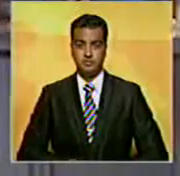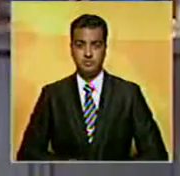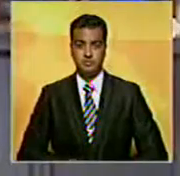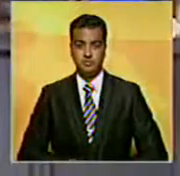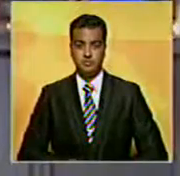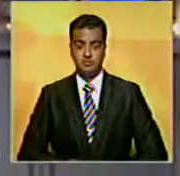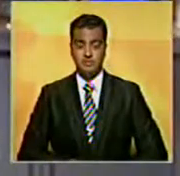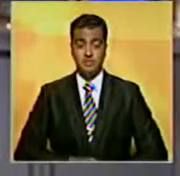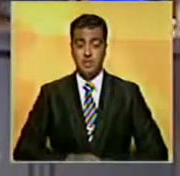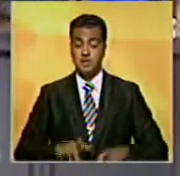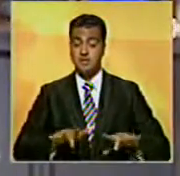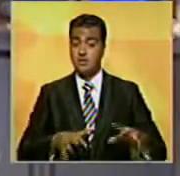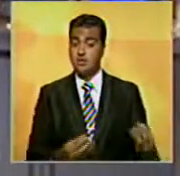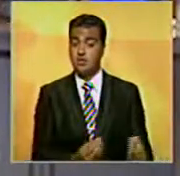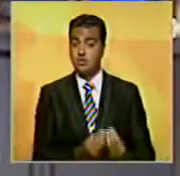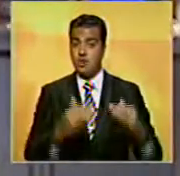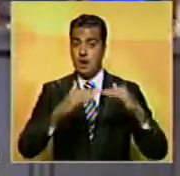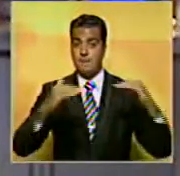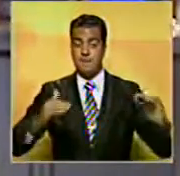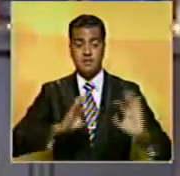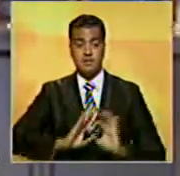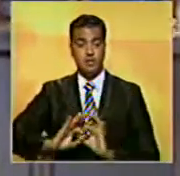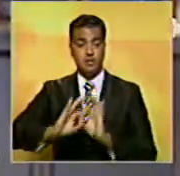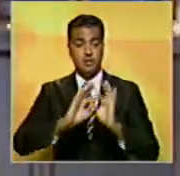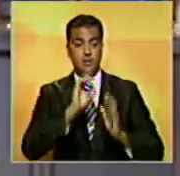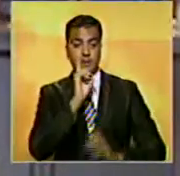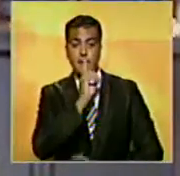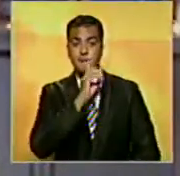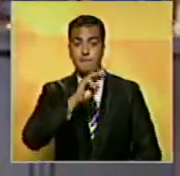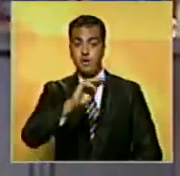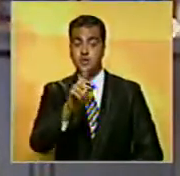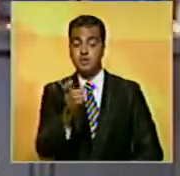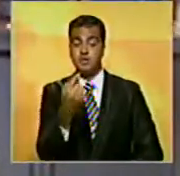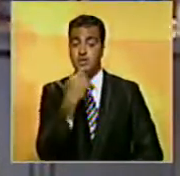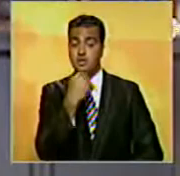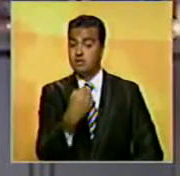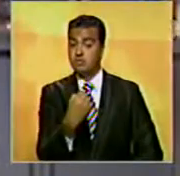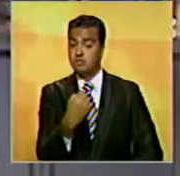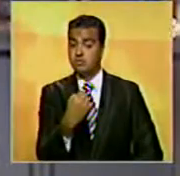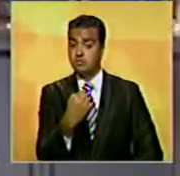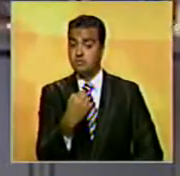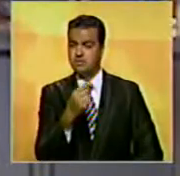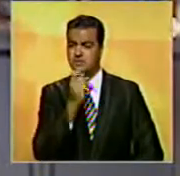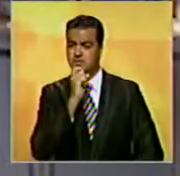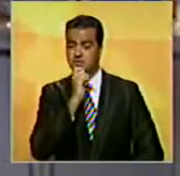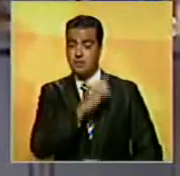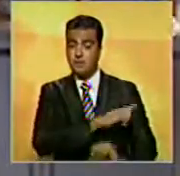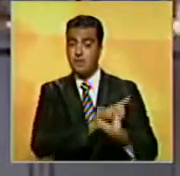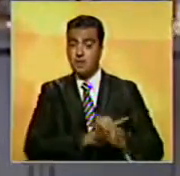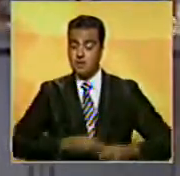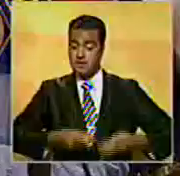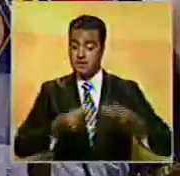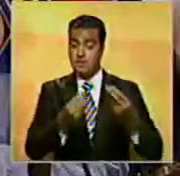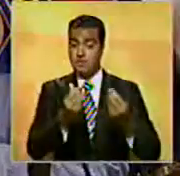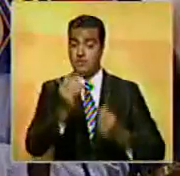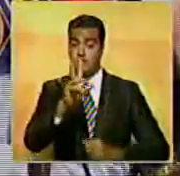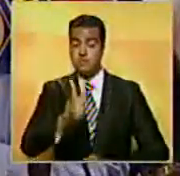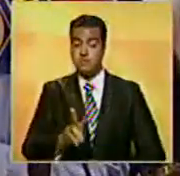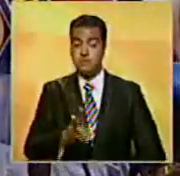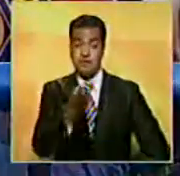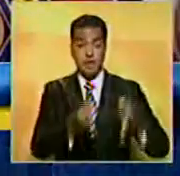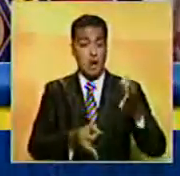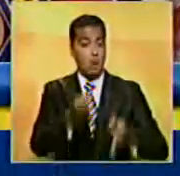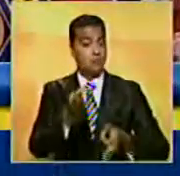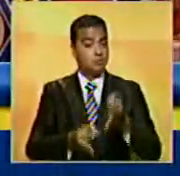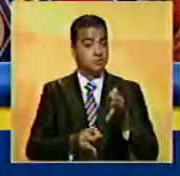el secretario ejecutivo adjunto de la mesa de la unidad democrática Marino González dijo que existe un deterioro en El poder adquisitivo del país a